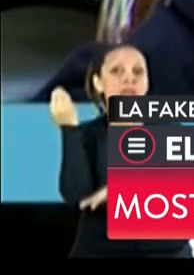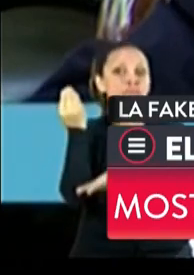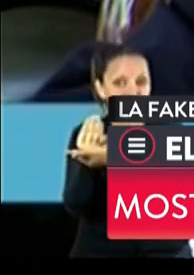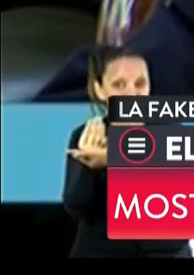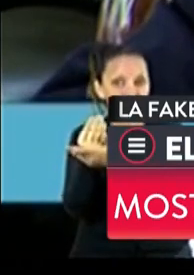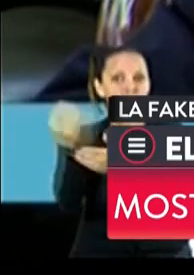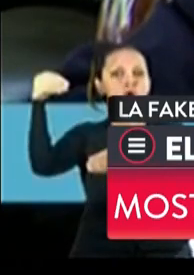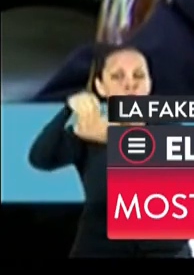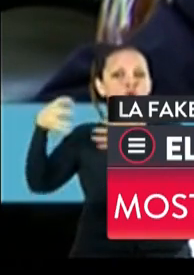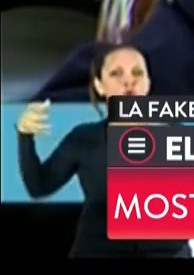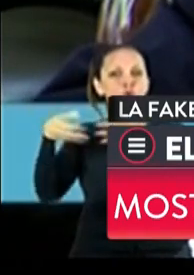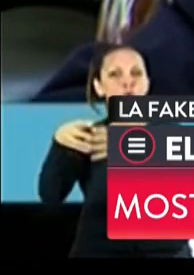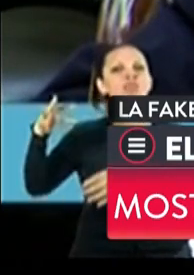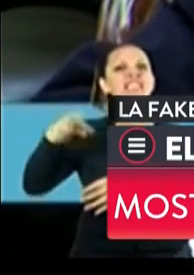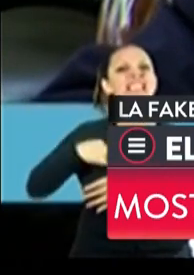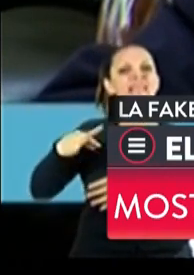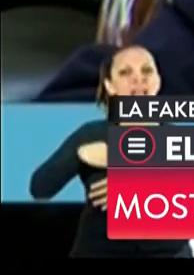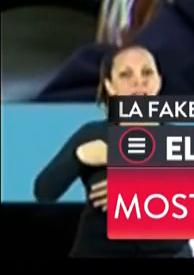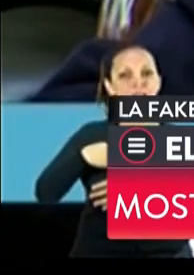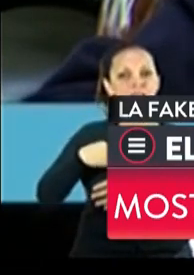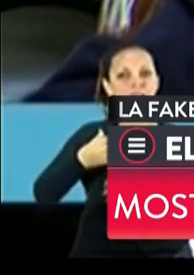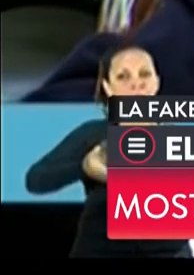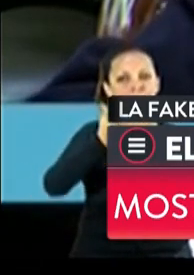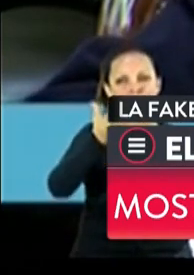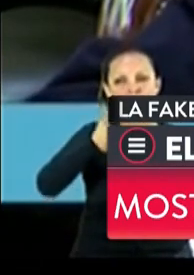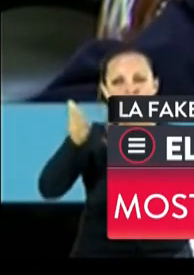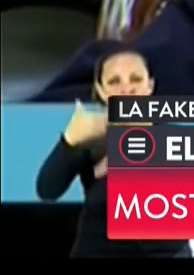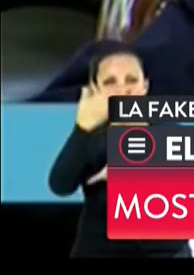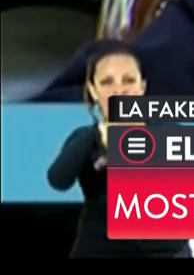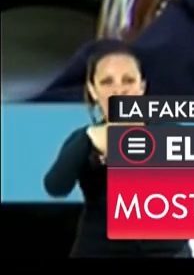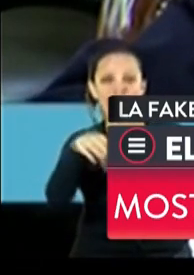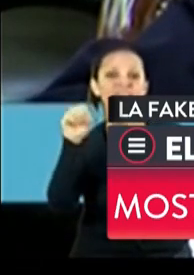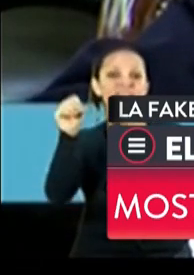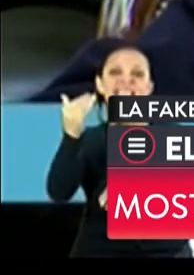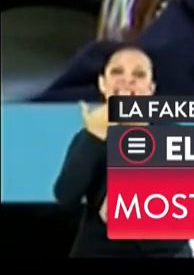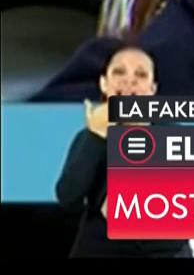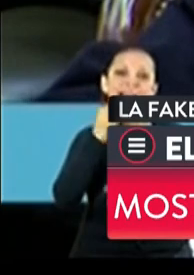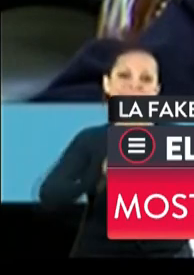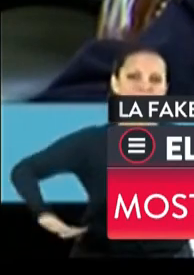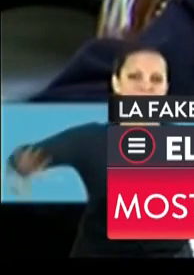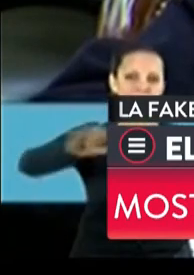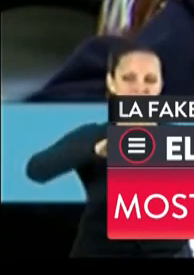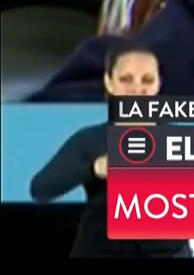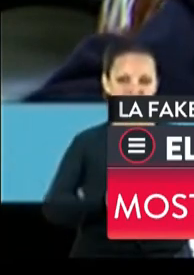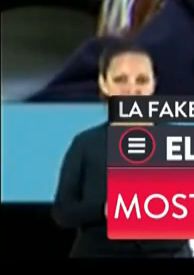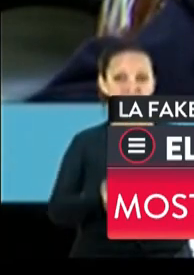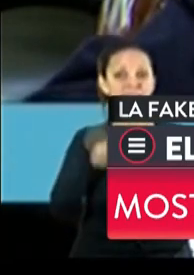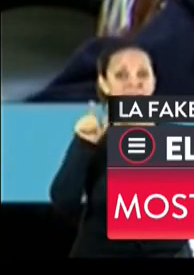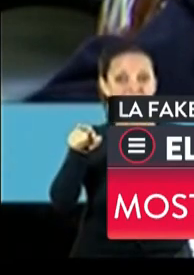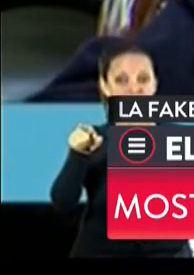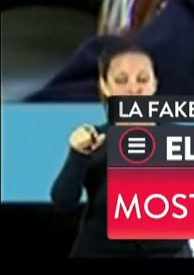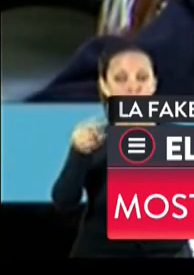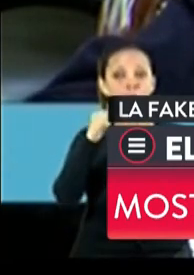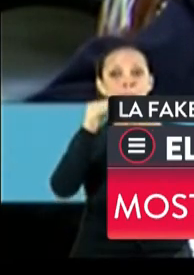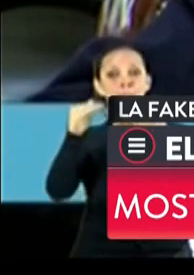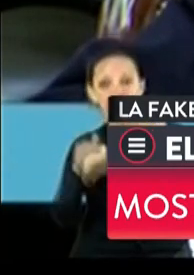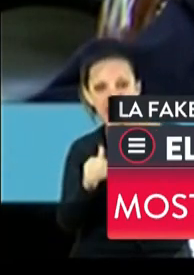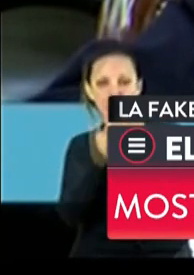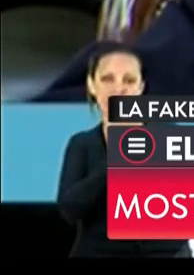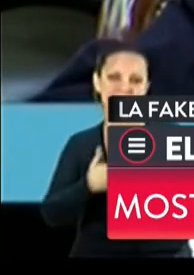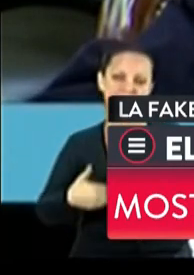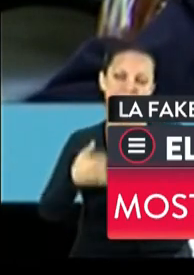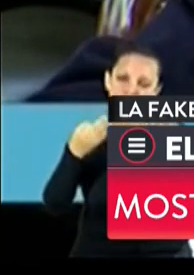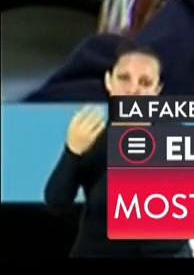del cuartel Chacarita de la Policía de la Ciudad. Espero que el señor presidente, estoy seguro que lo va a hacer, le pase al fiscal de turno